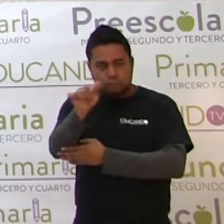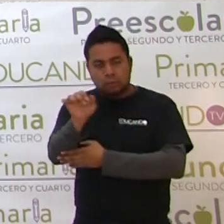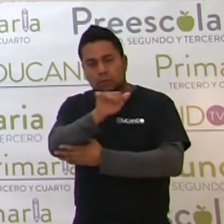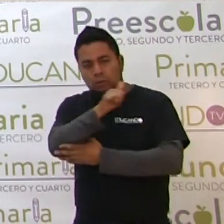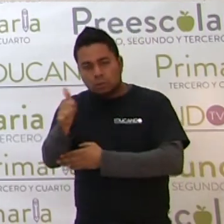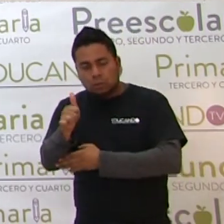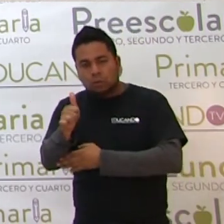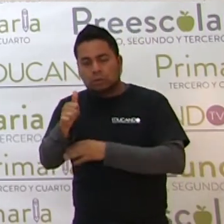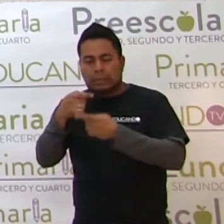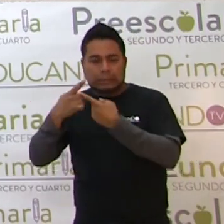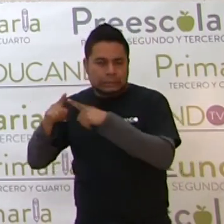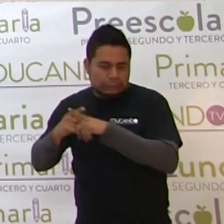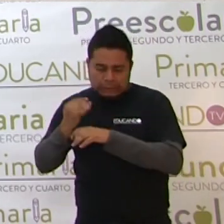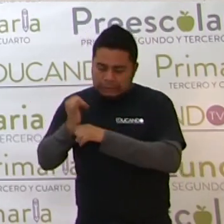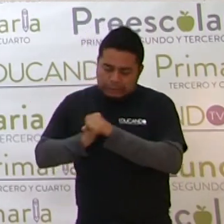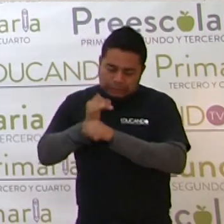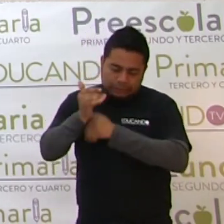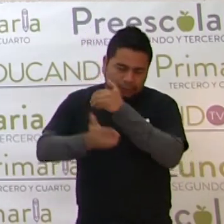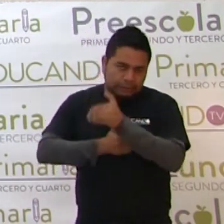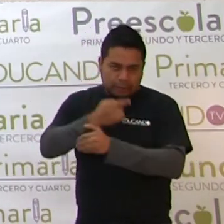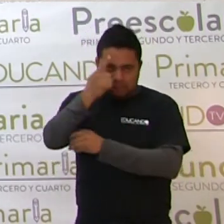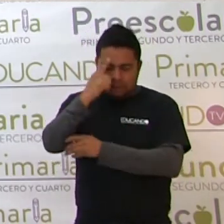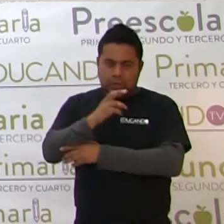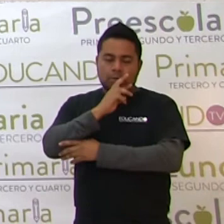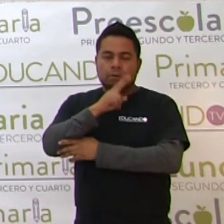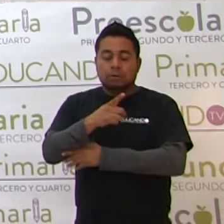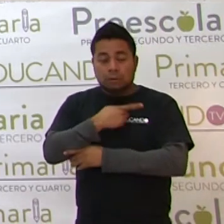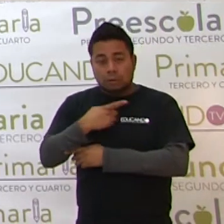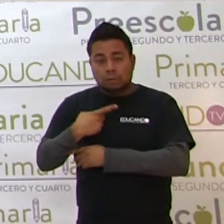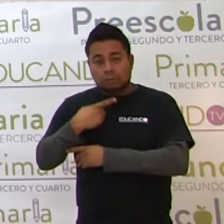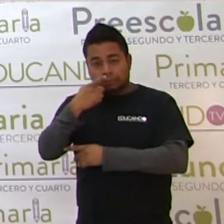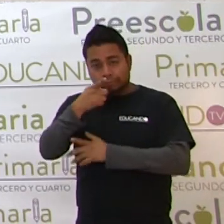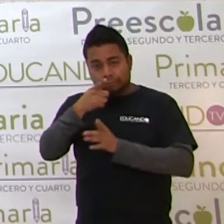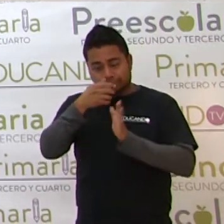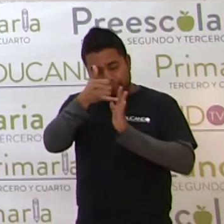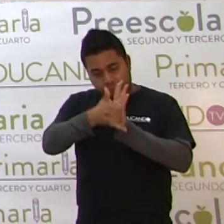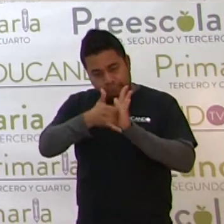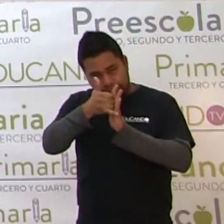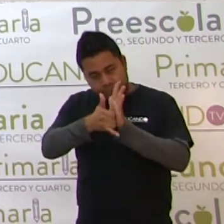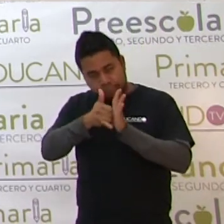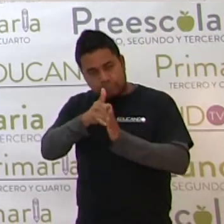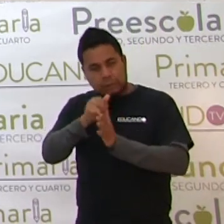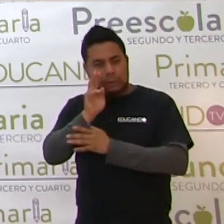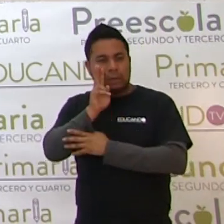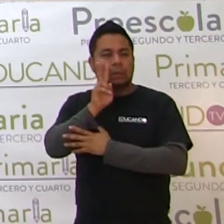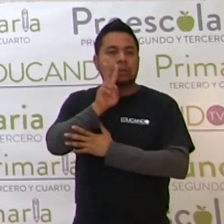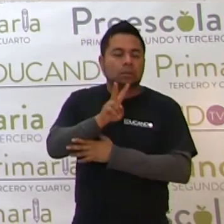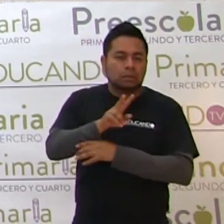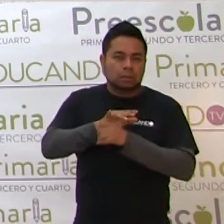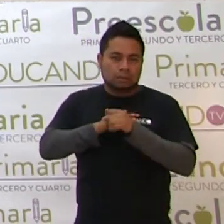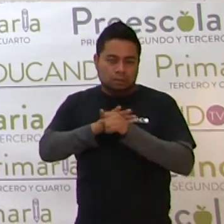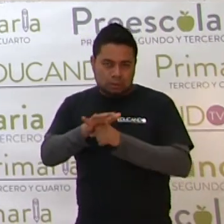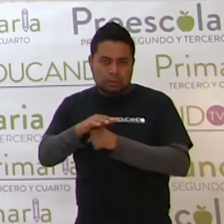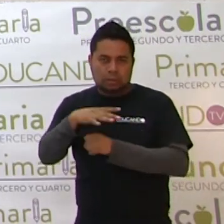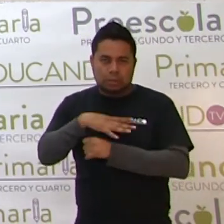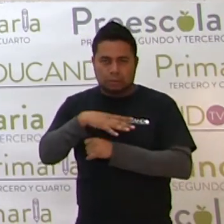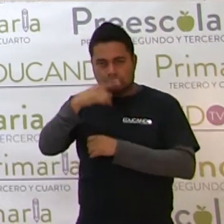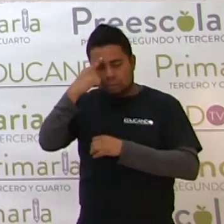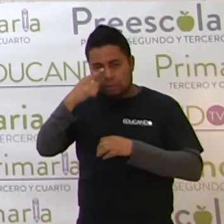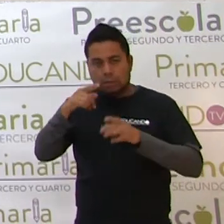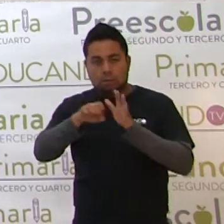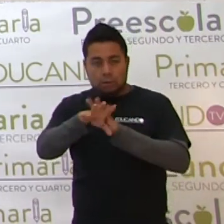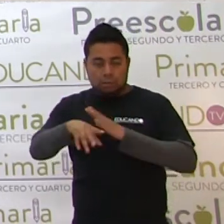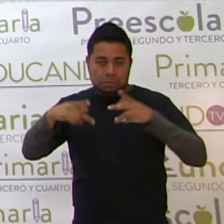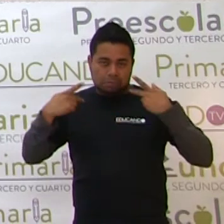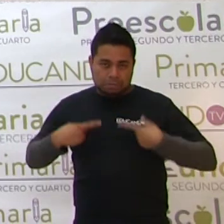de trabajos. Es recomendable que vean videos donde puedan ustedes ver a